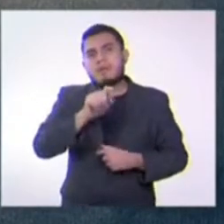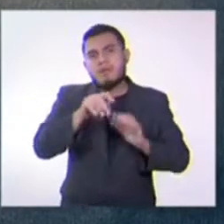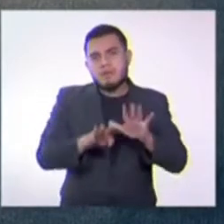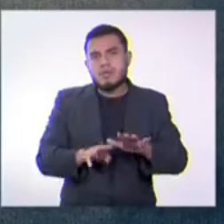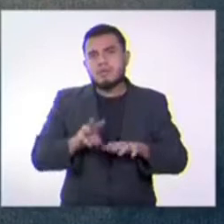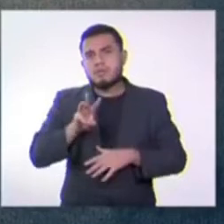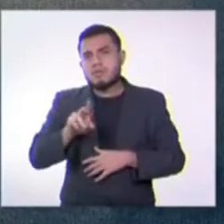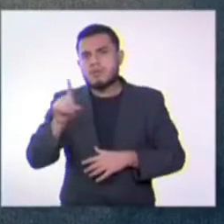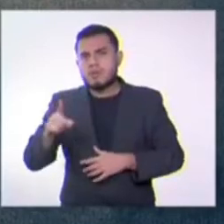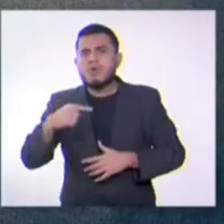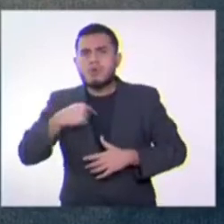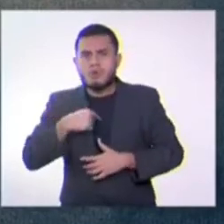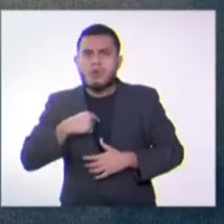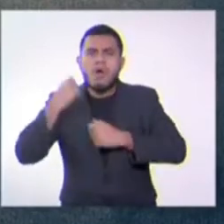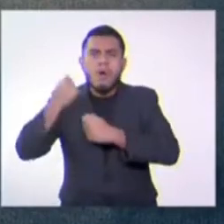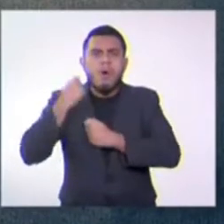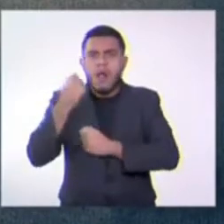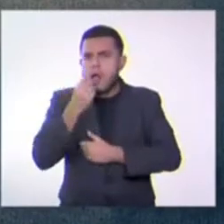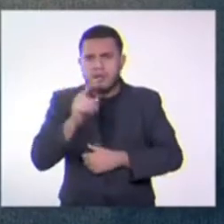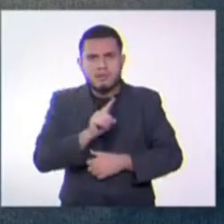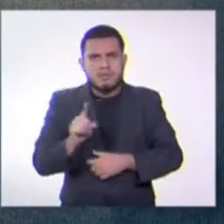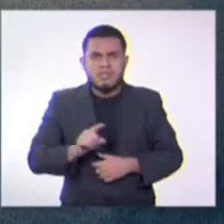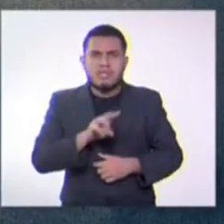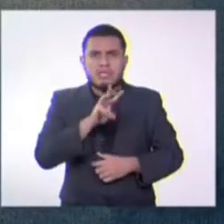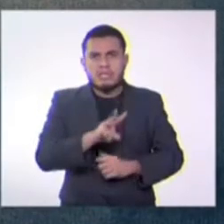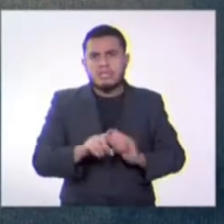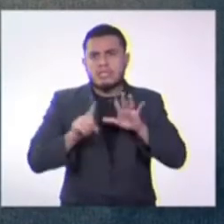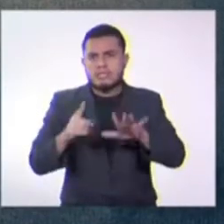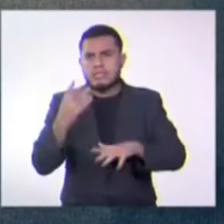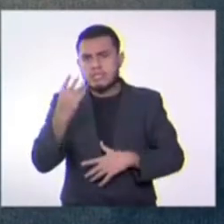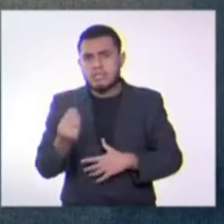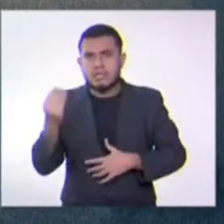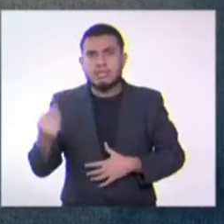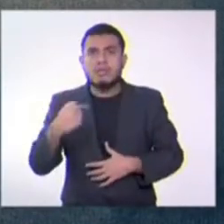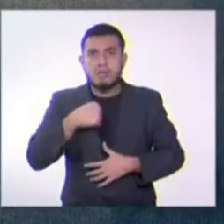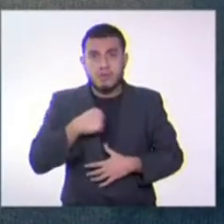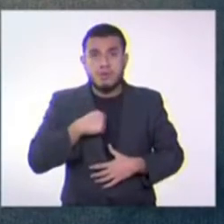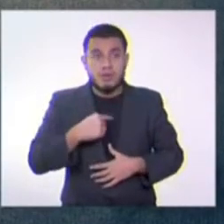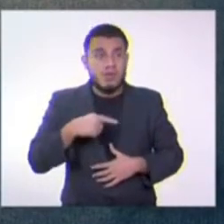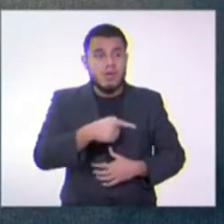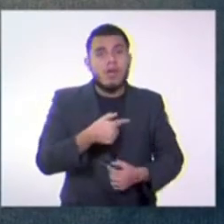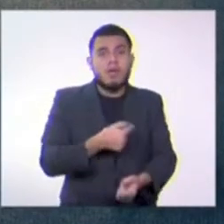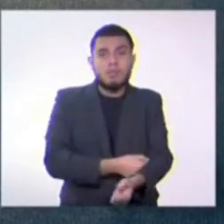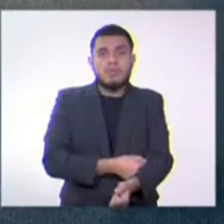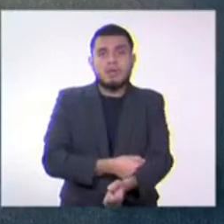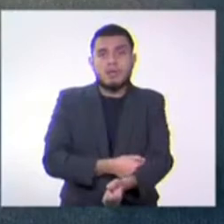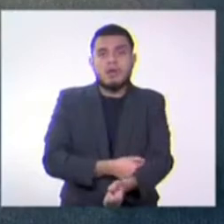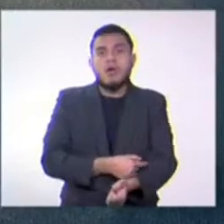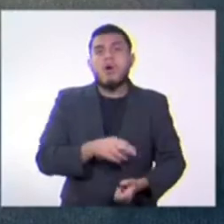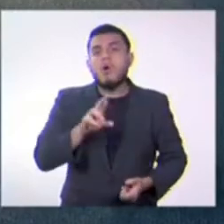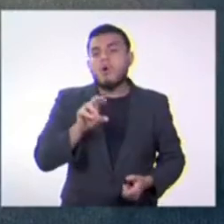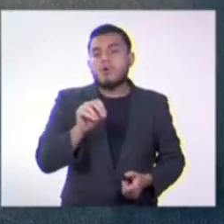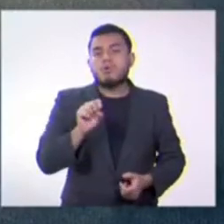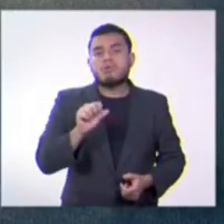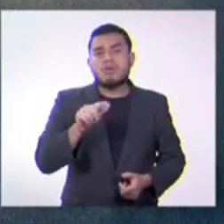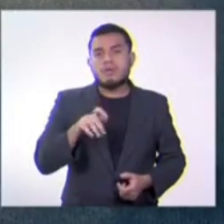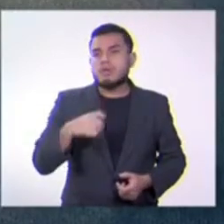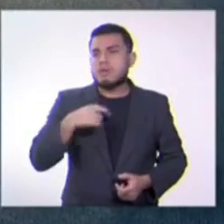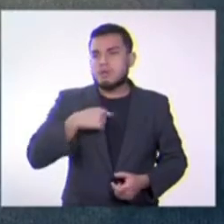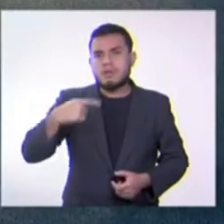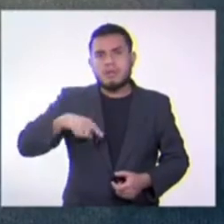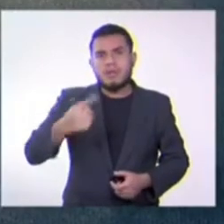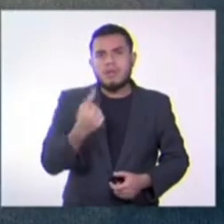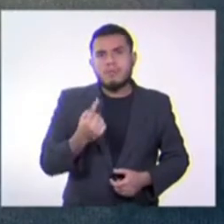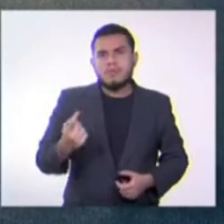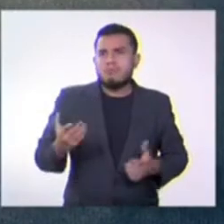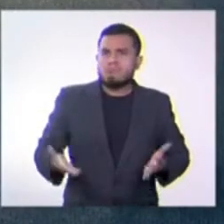sometí a una huelga de hambre de 36 días y tuve que ser internado en el Hospital Rosales. Al salir de ahí, la gente me levantó